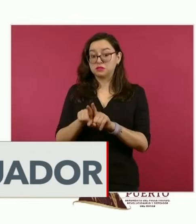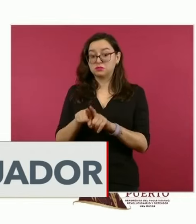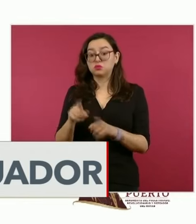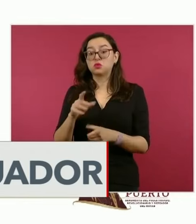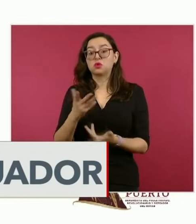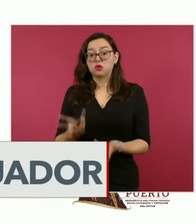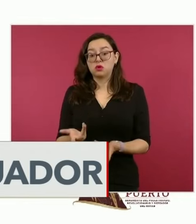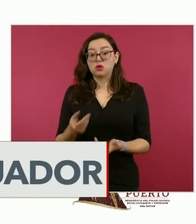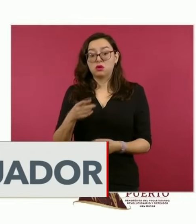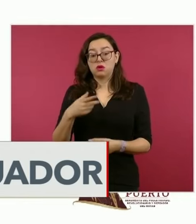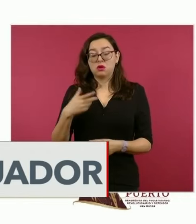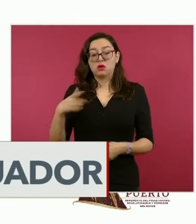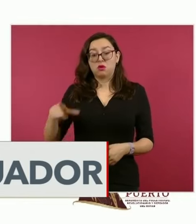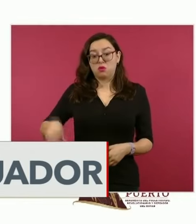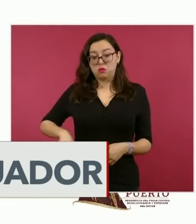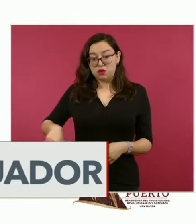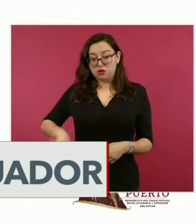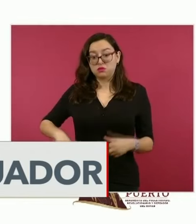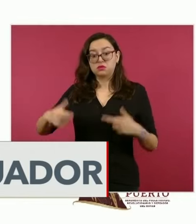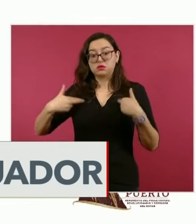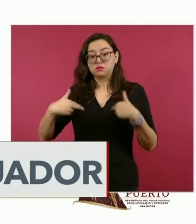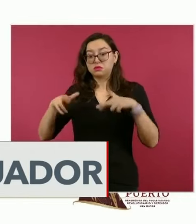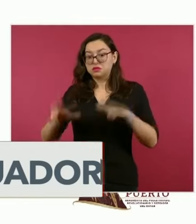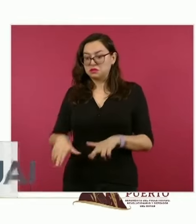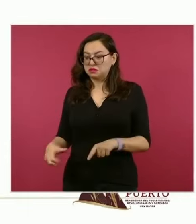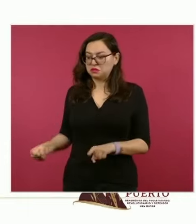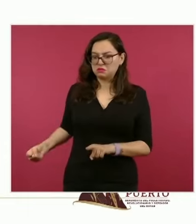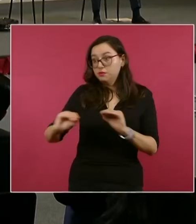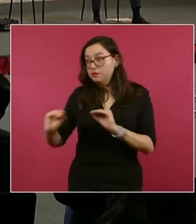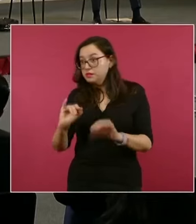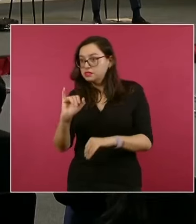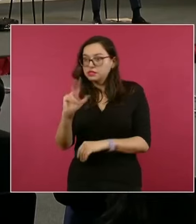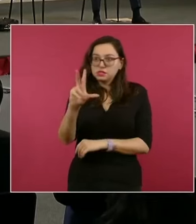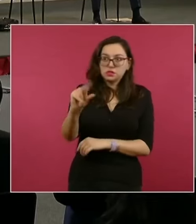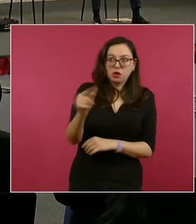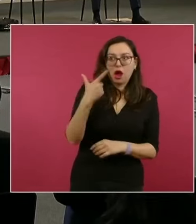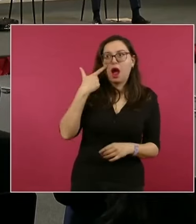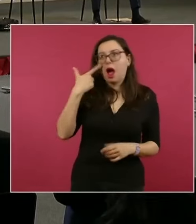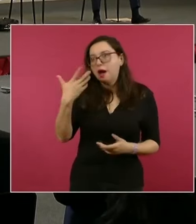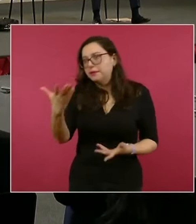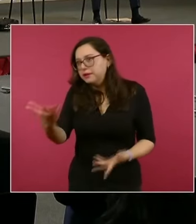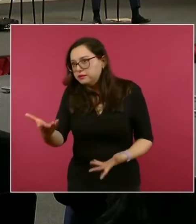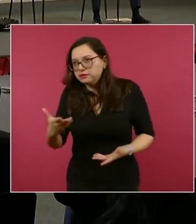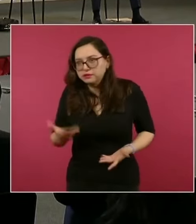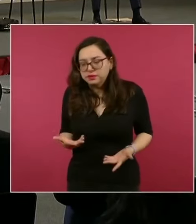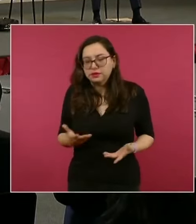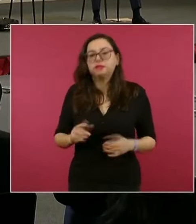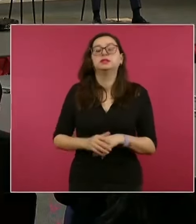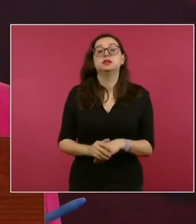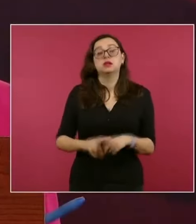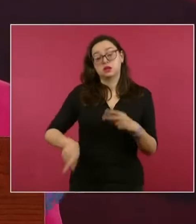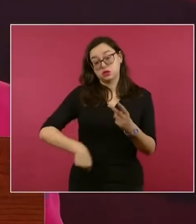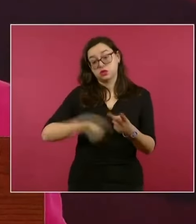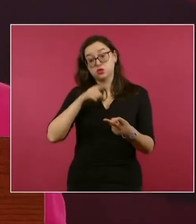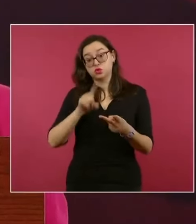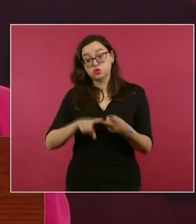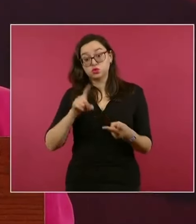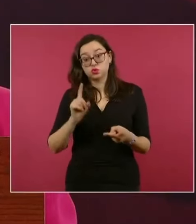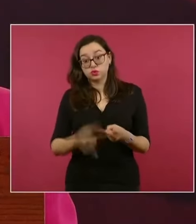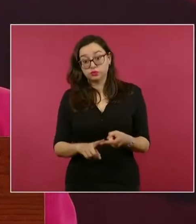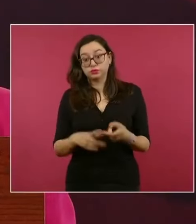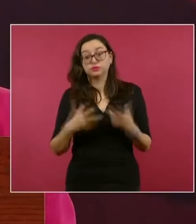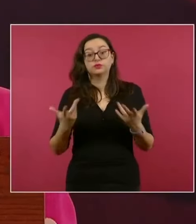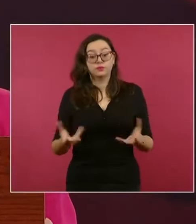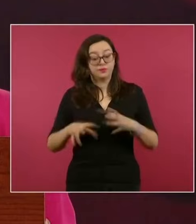tener consecuencias. Se nos han sumado muchos países, no solamente de América Latina y el Caribe, prácticamente todos,